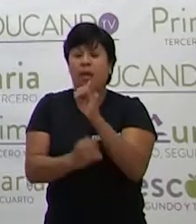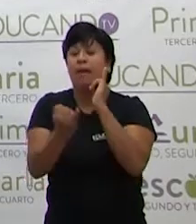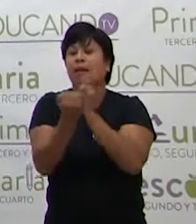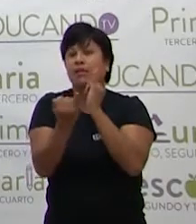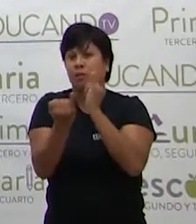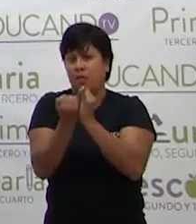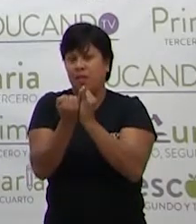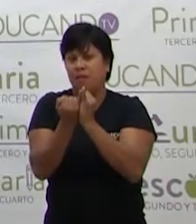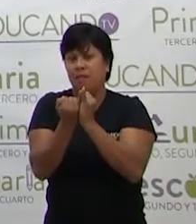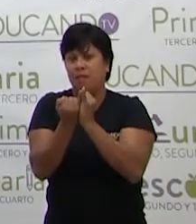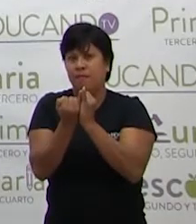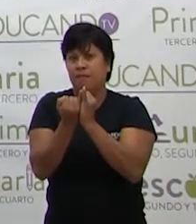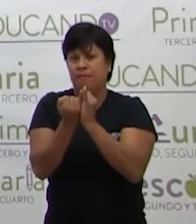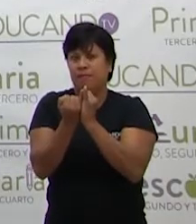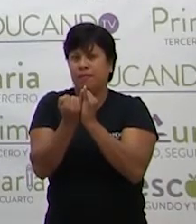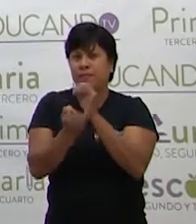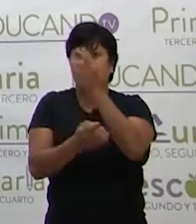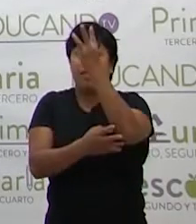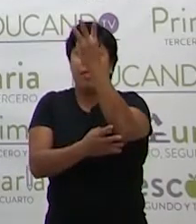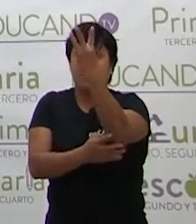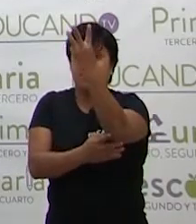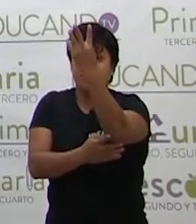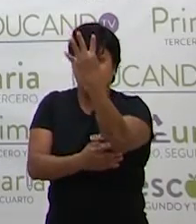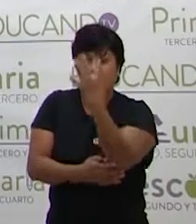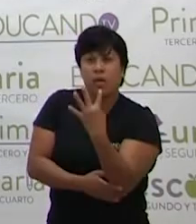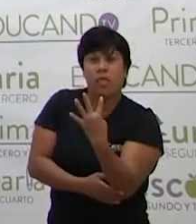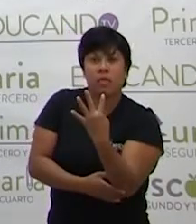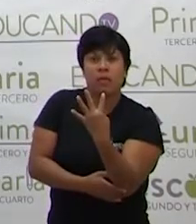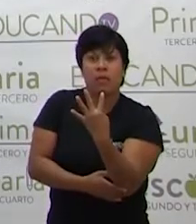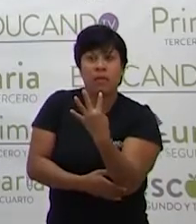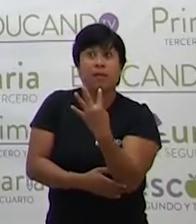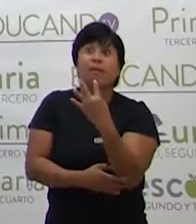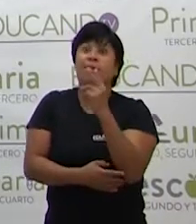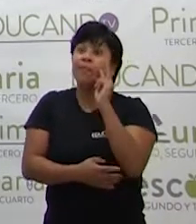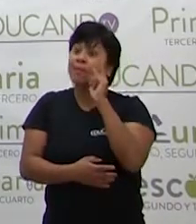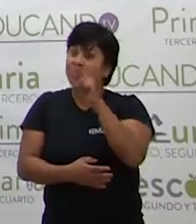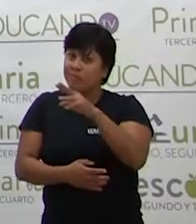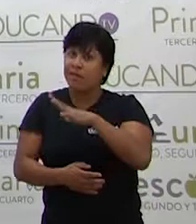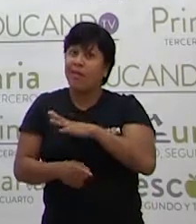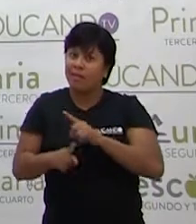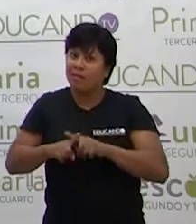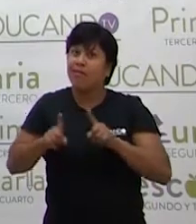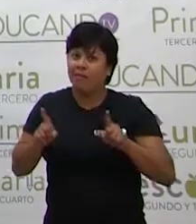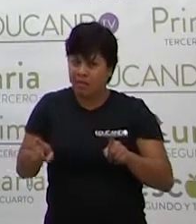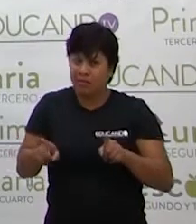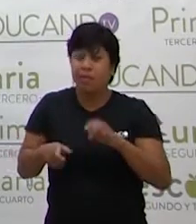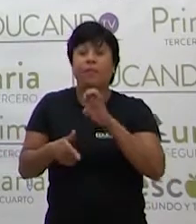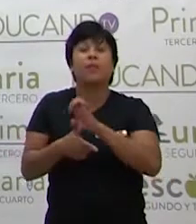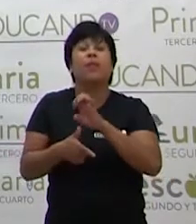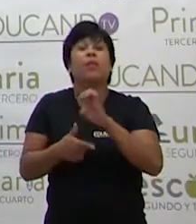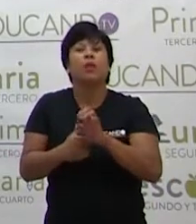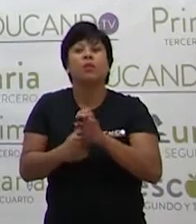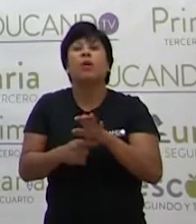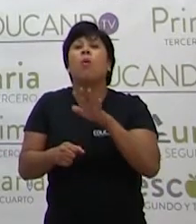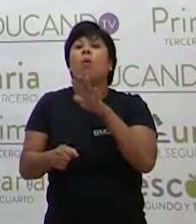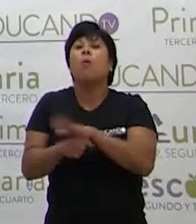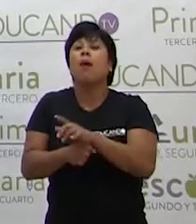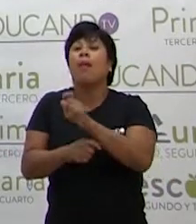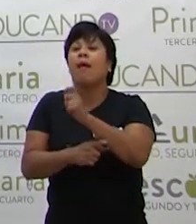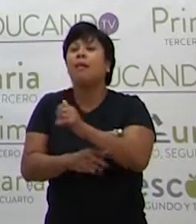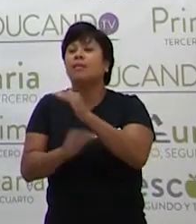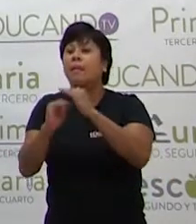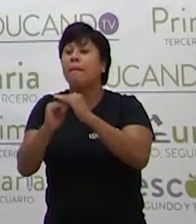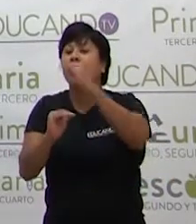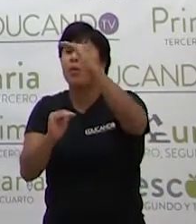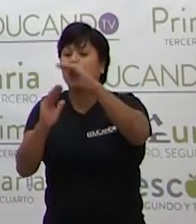también. 3 y 4, ah, mira que hay una diferencia. Entonces, ¿cuál de estos dos